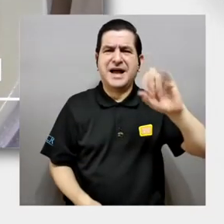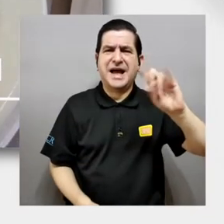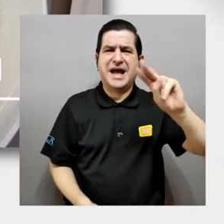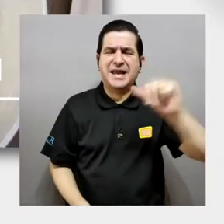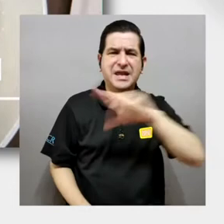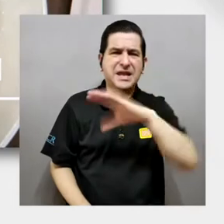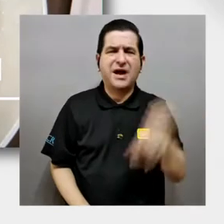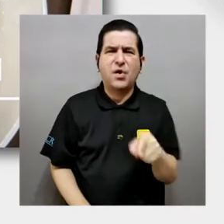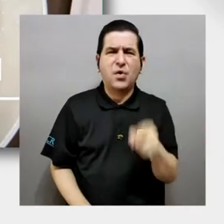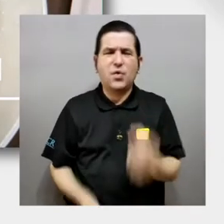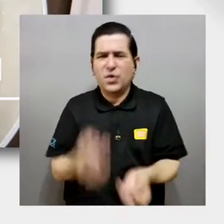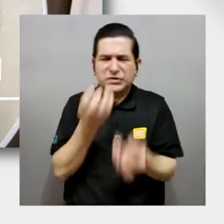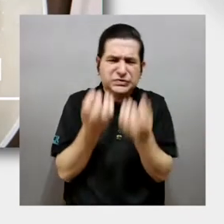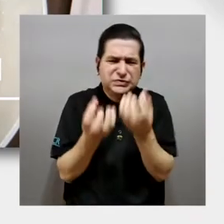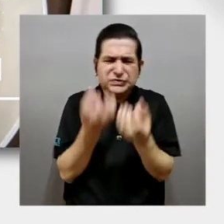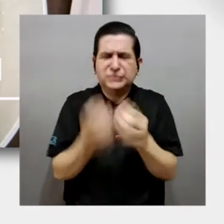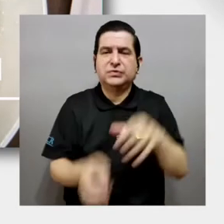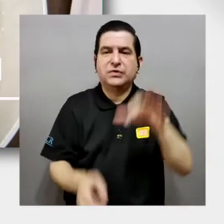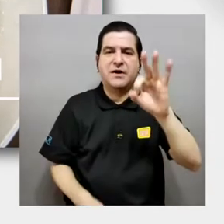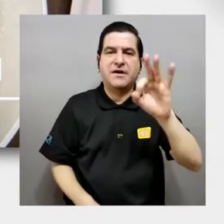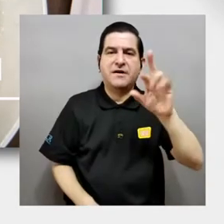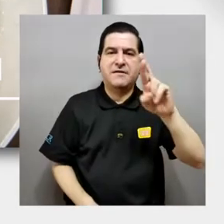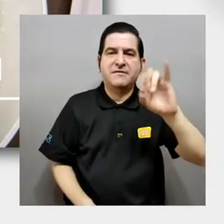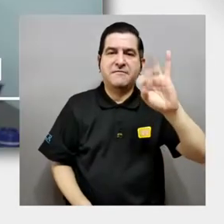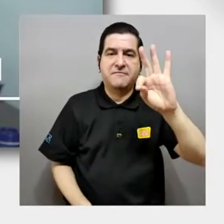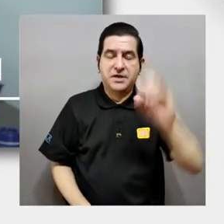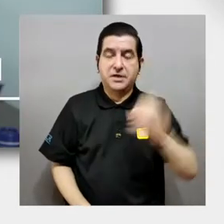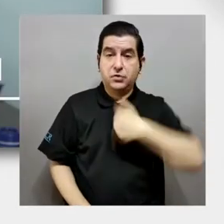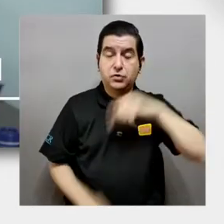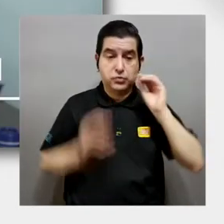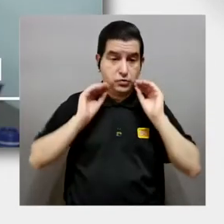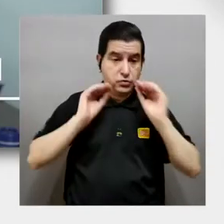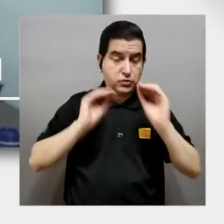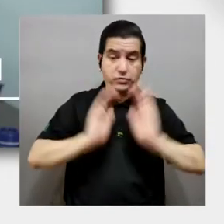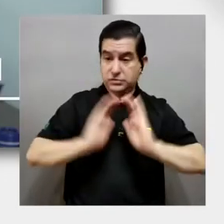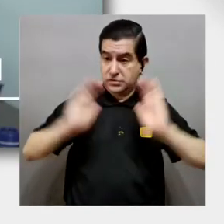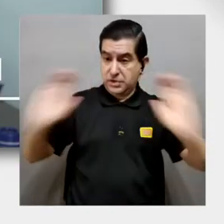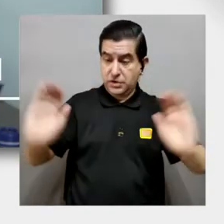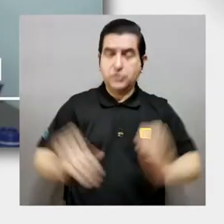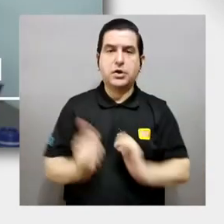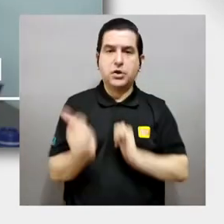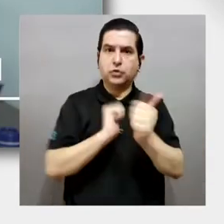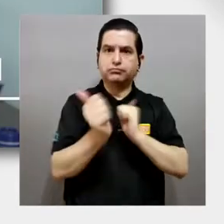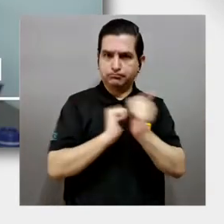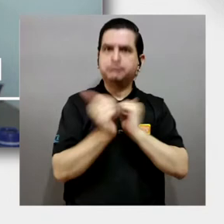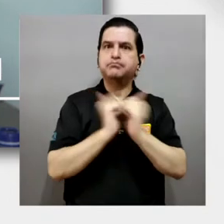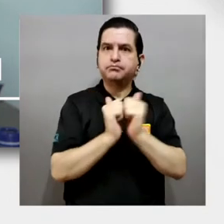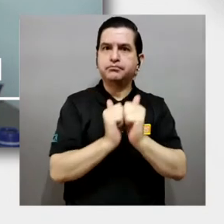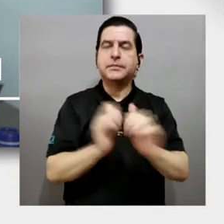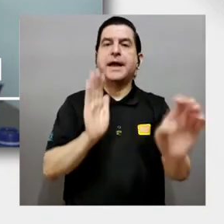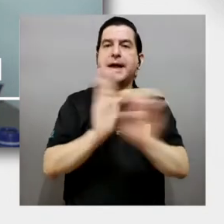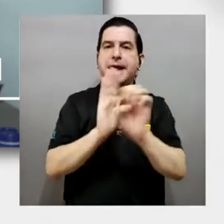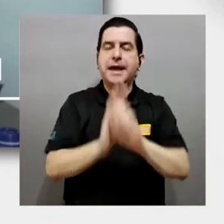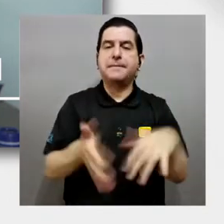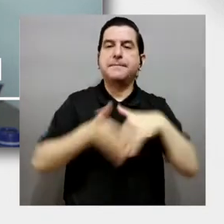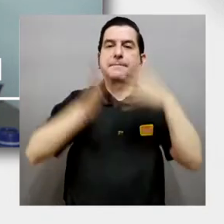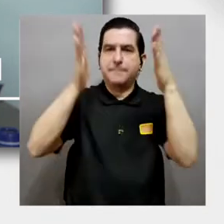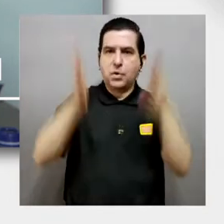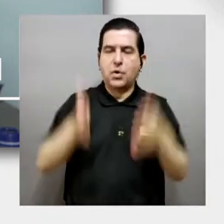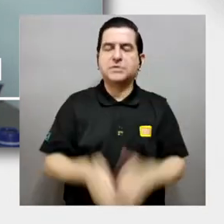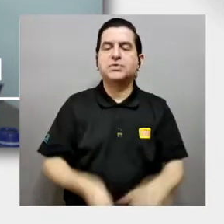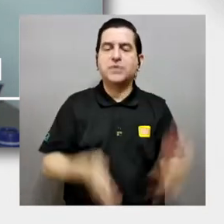muchas harinas o hay muchos fritos. En mi país, nosotros enseñamos a los niños a hacer